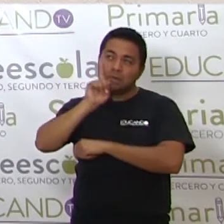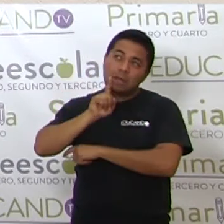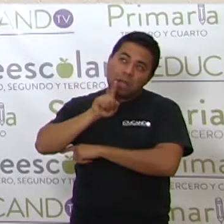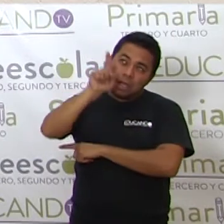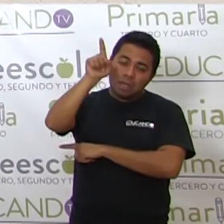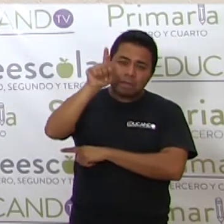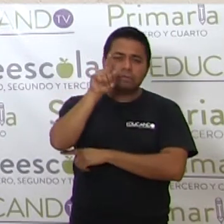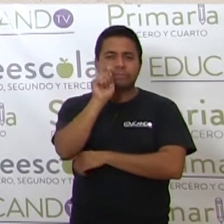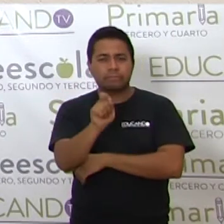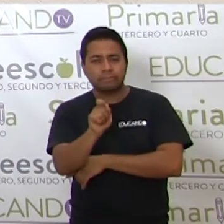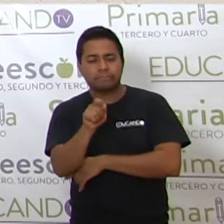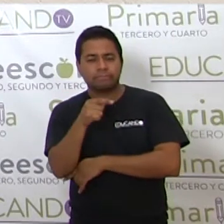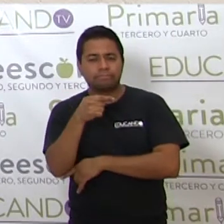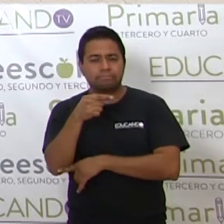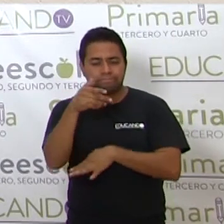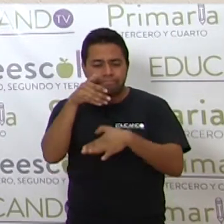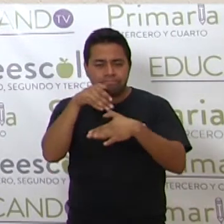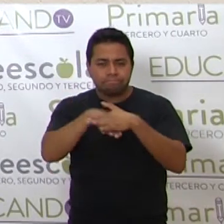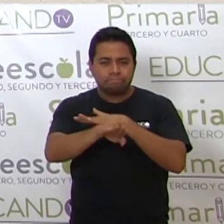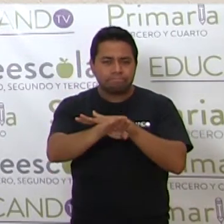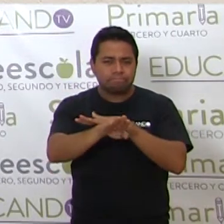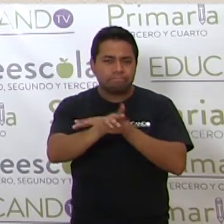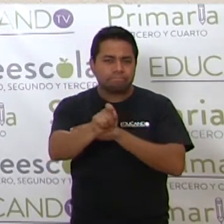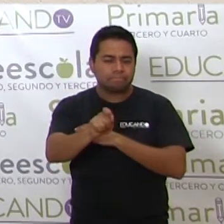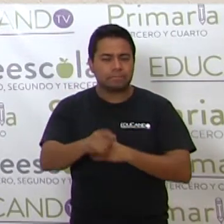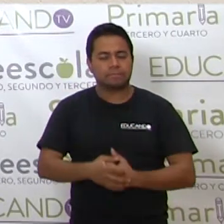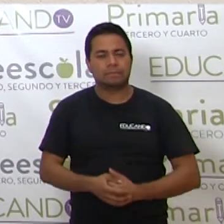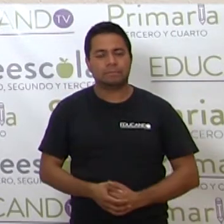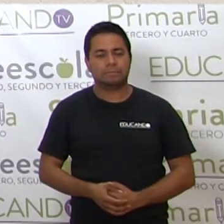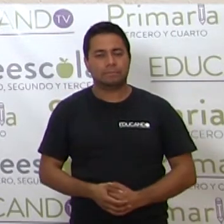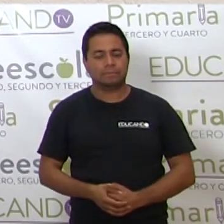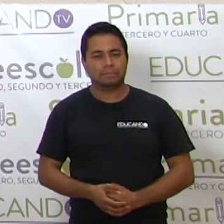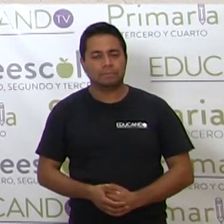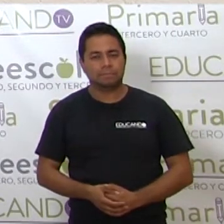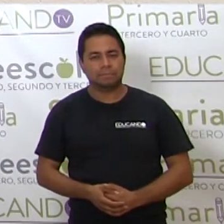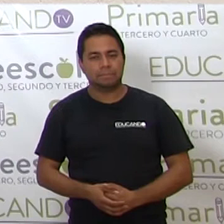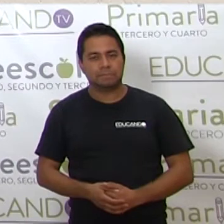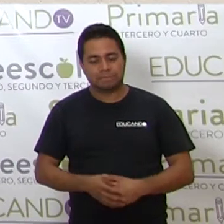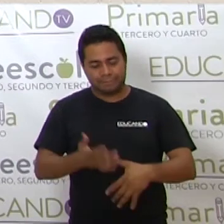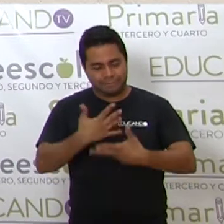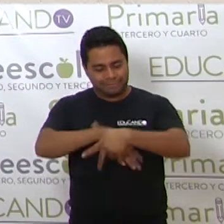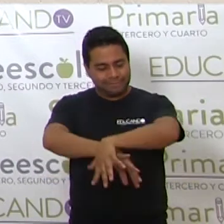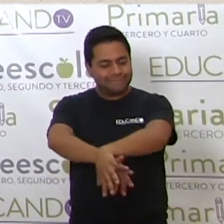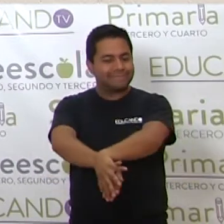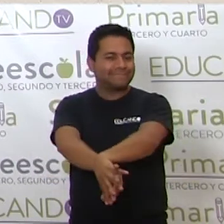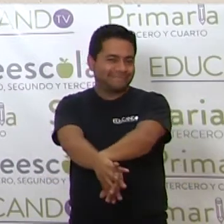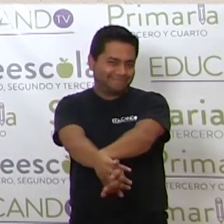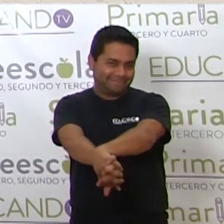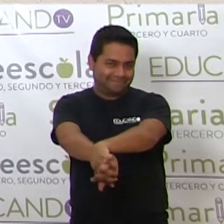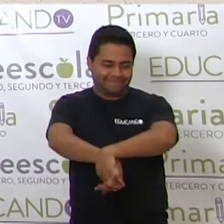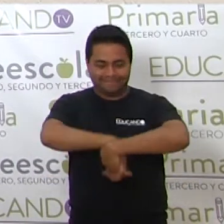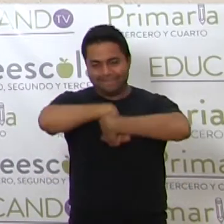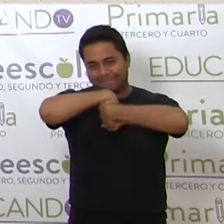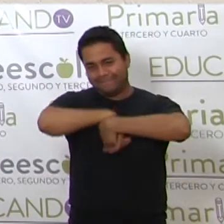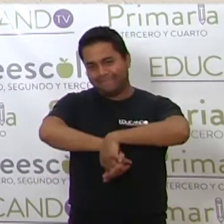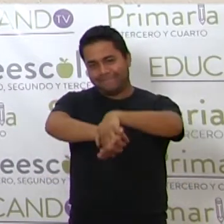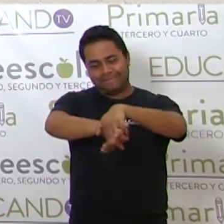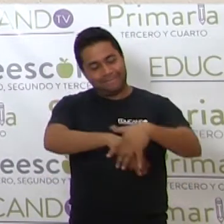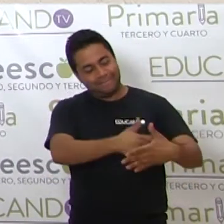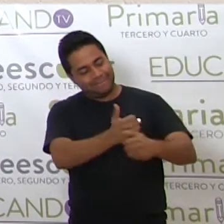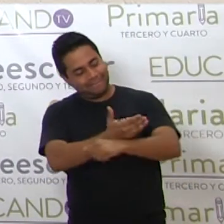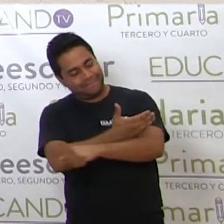disponiéndose a penetrar en el interior y lo tomó por la mano y le dijo entró